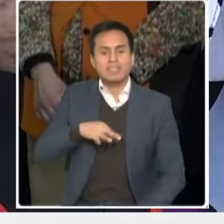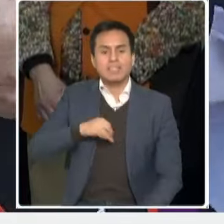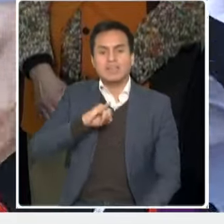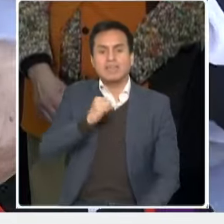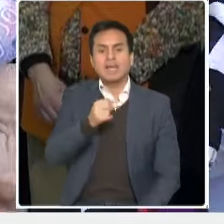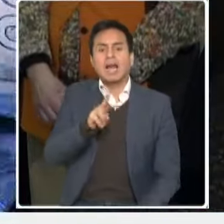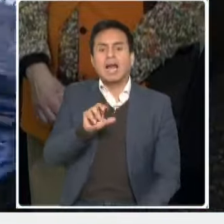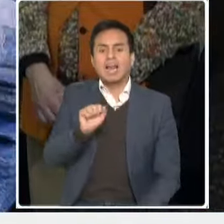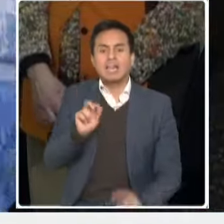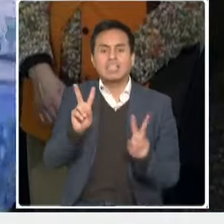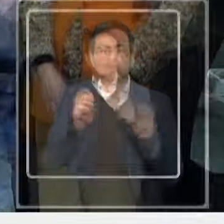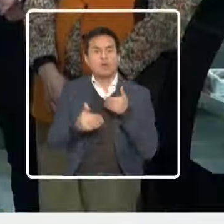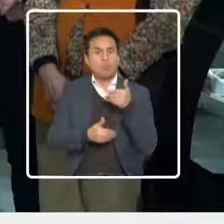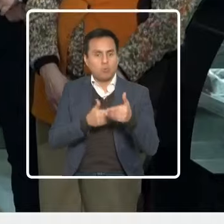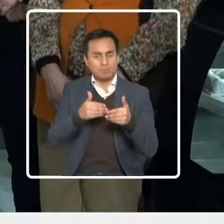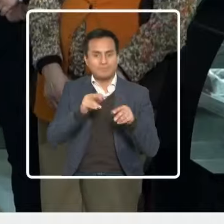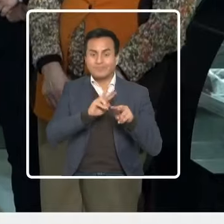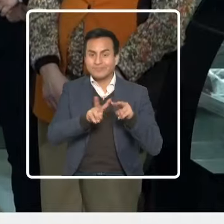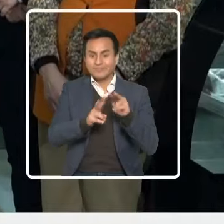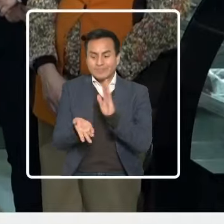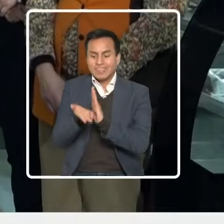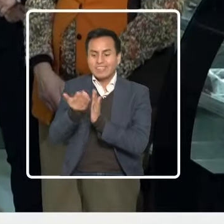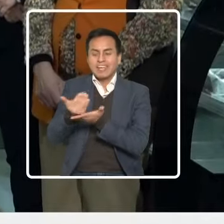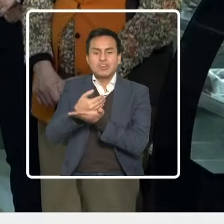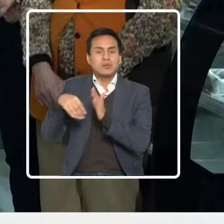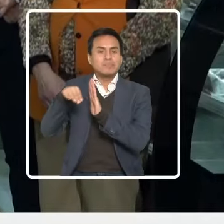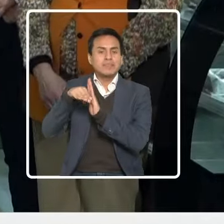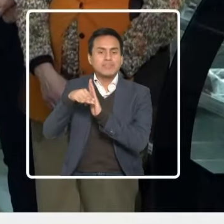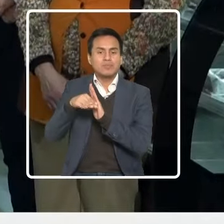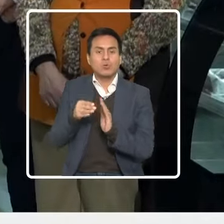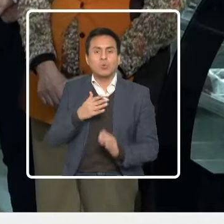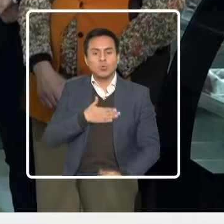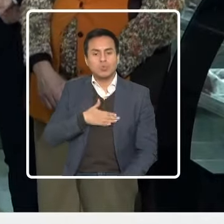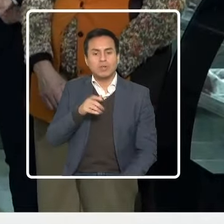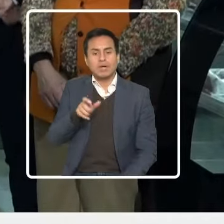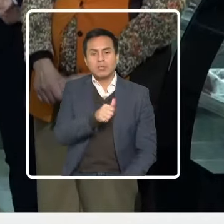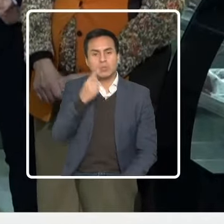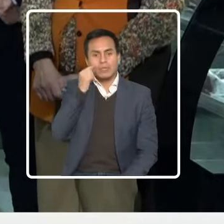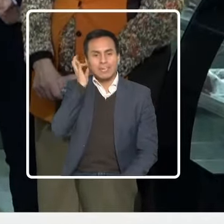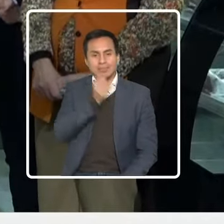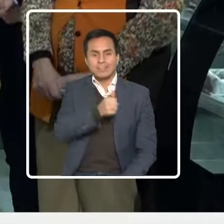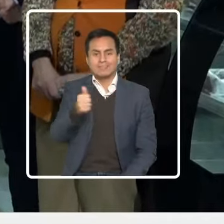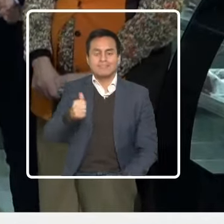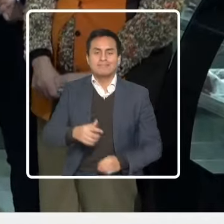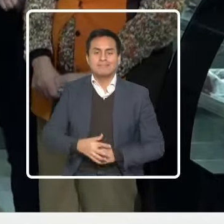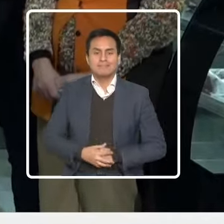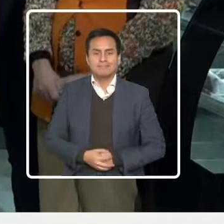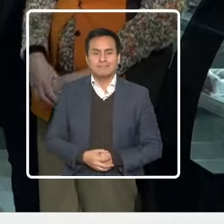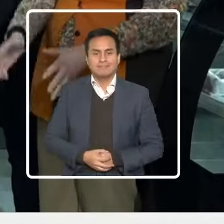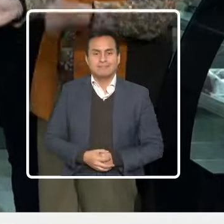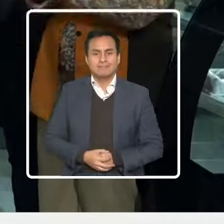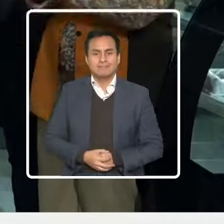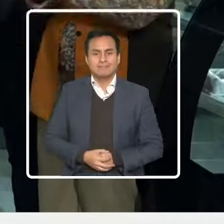Jara sobre cómo se ha aplicado este alza del salario mínimo. Un gusto a todos y a todas. Muy bien, 3 títulos, el salario